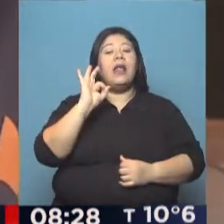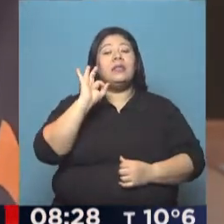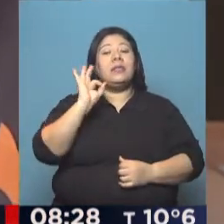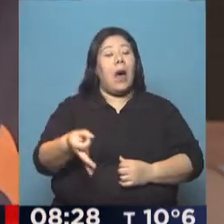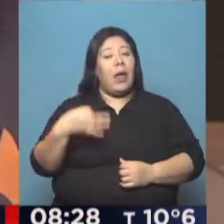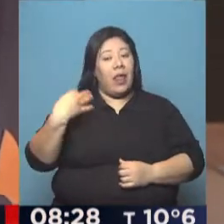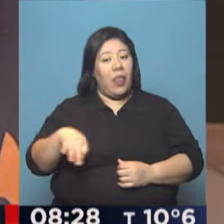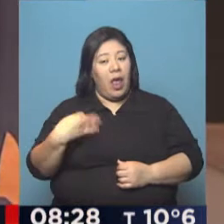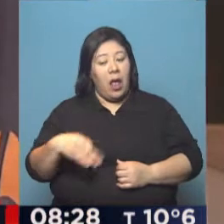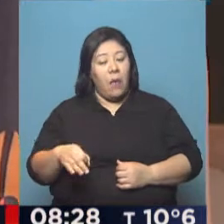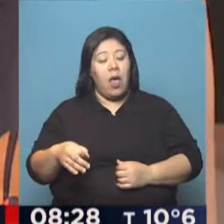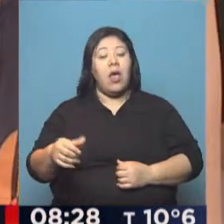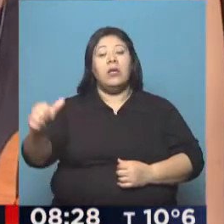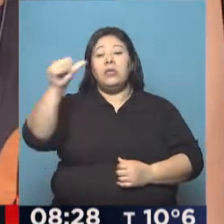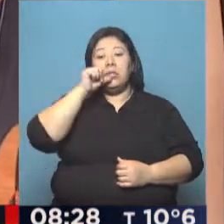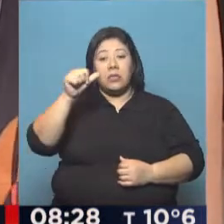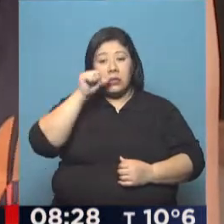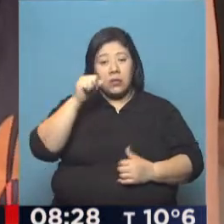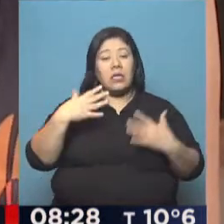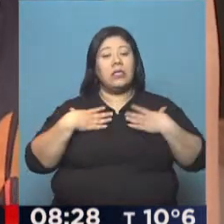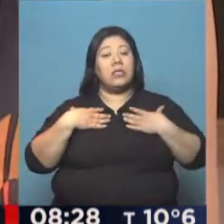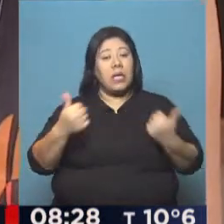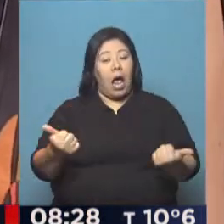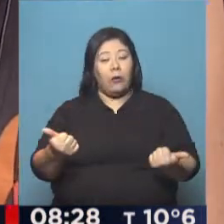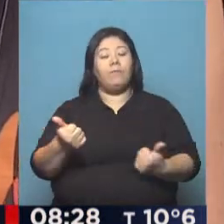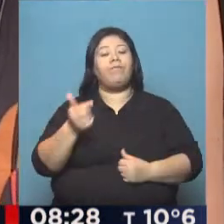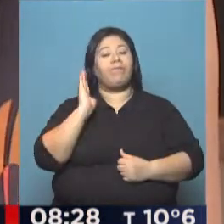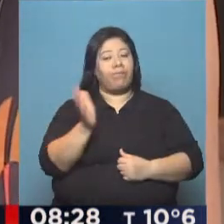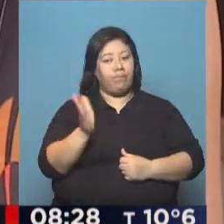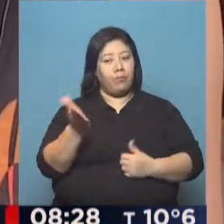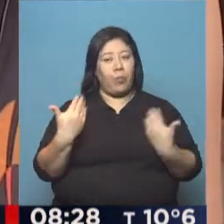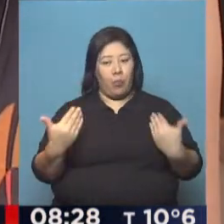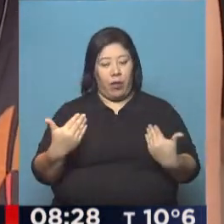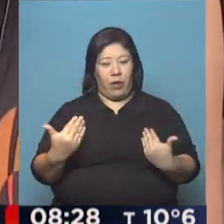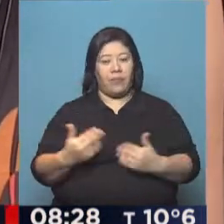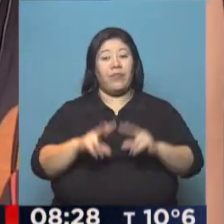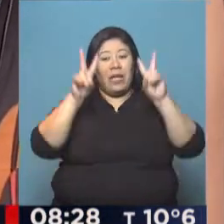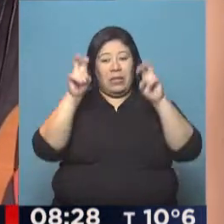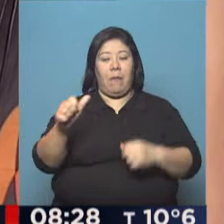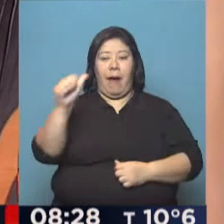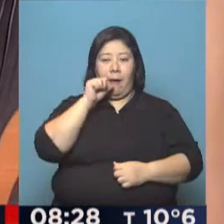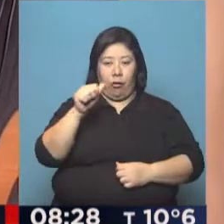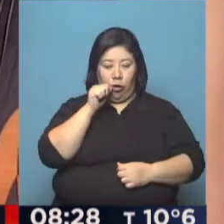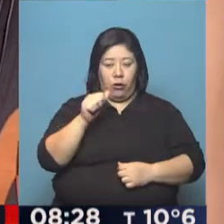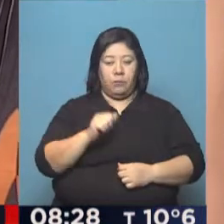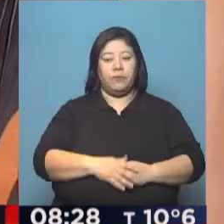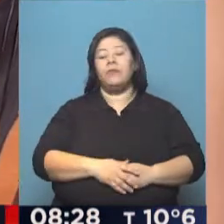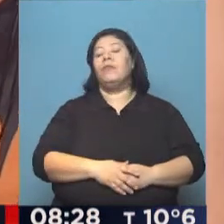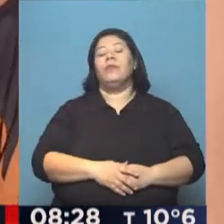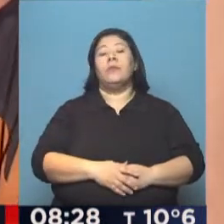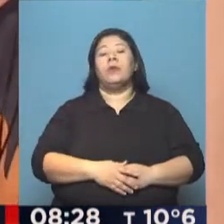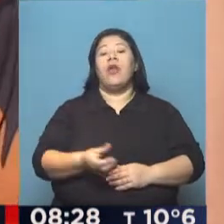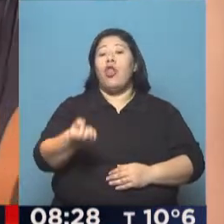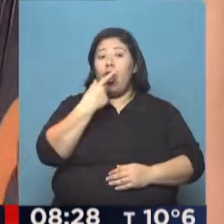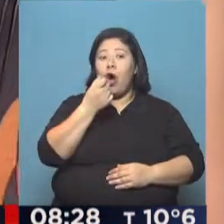peligros que circundan en los chicos con respecto a este tema, mucho más allá, incluso más grave que el peligro de las